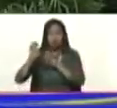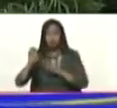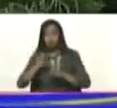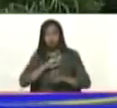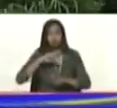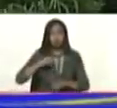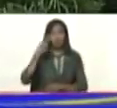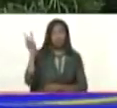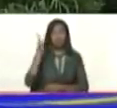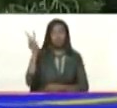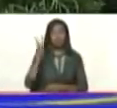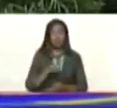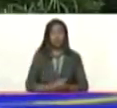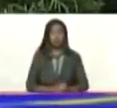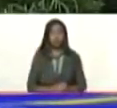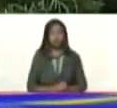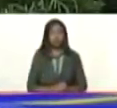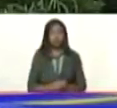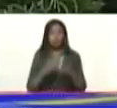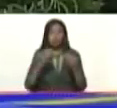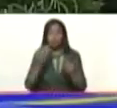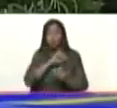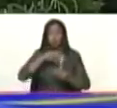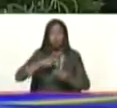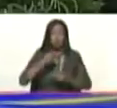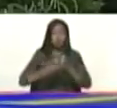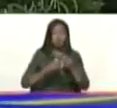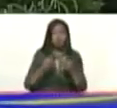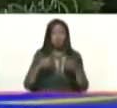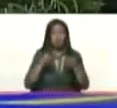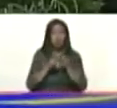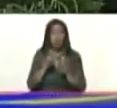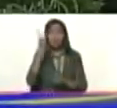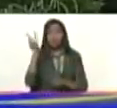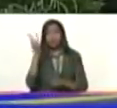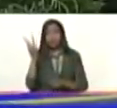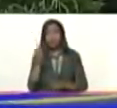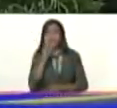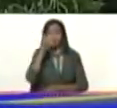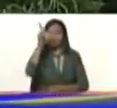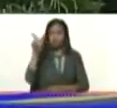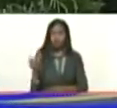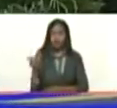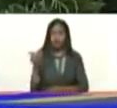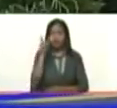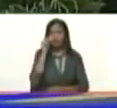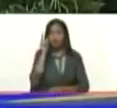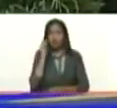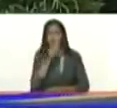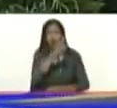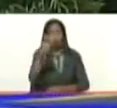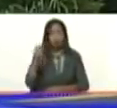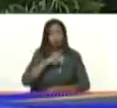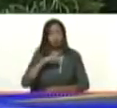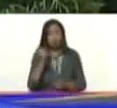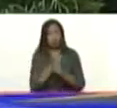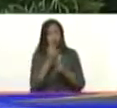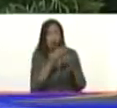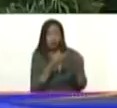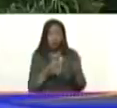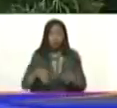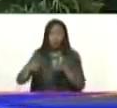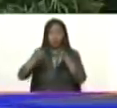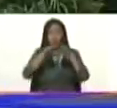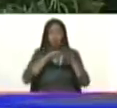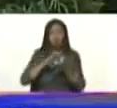Venezuela. Todo esto lo hacemos por Venezuela, por los venezolanos, por las venezolanas, por la recuperación de nuestro